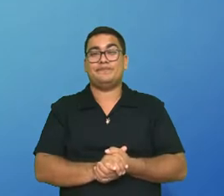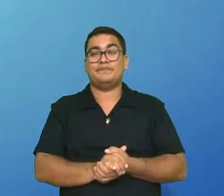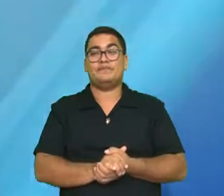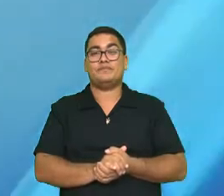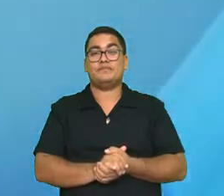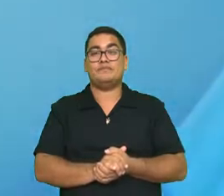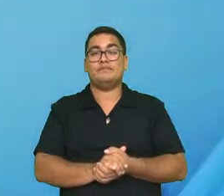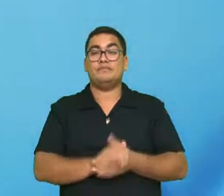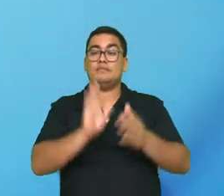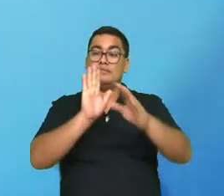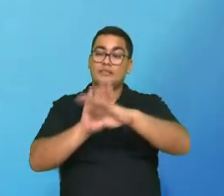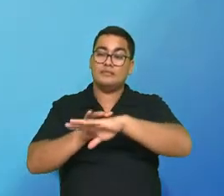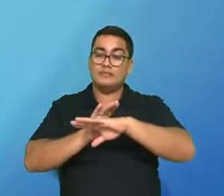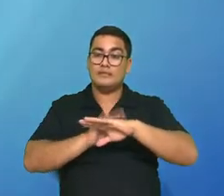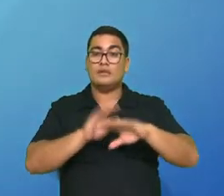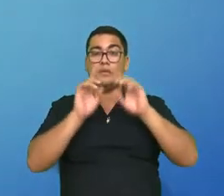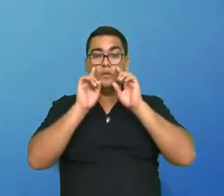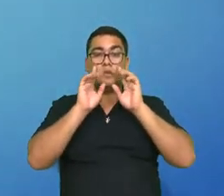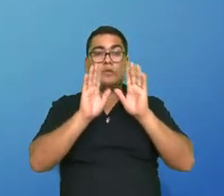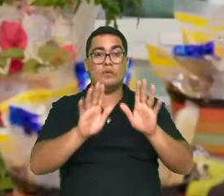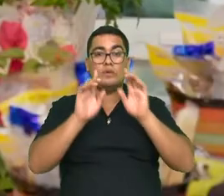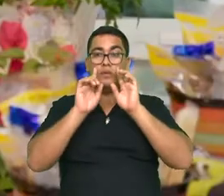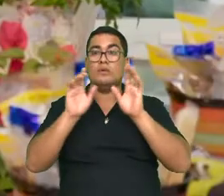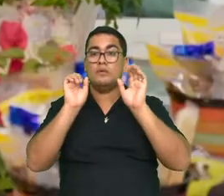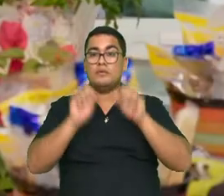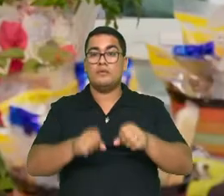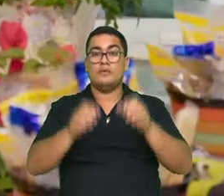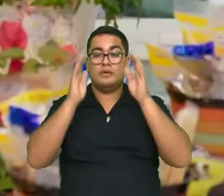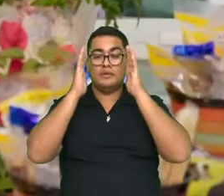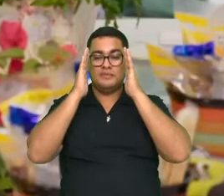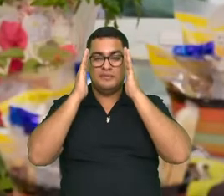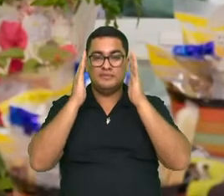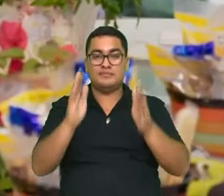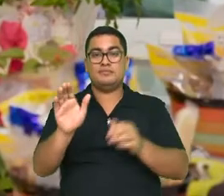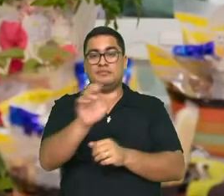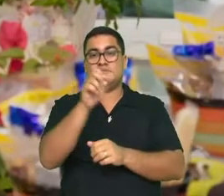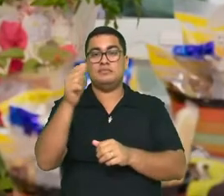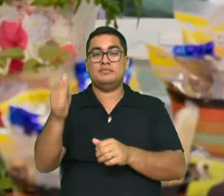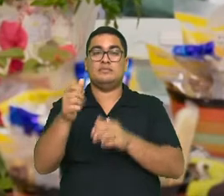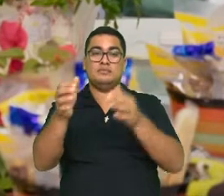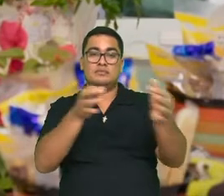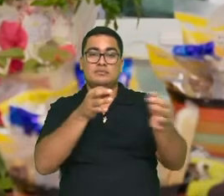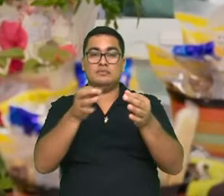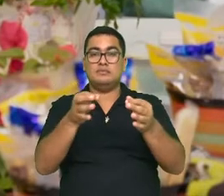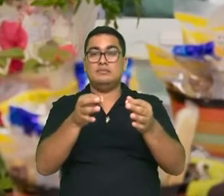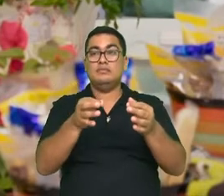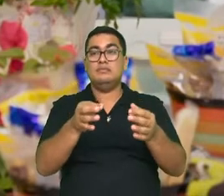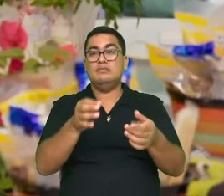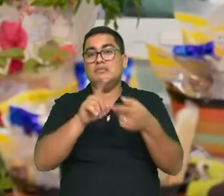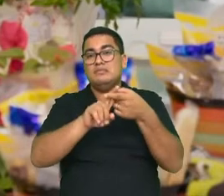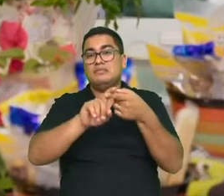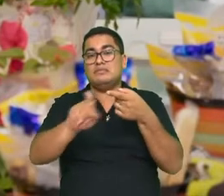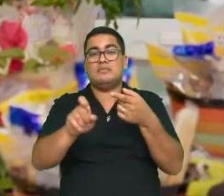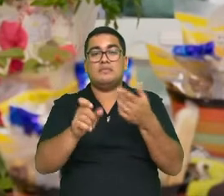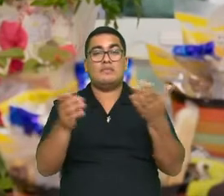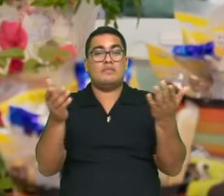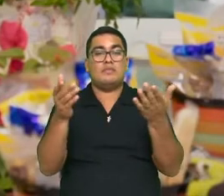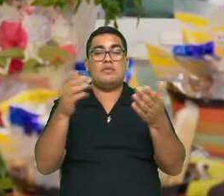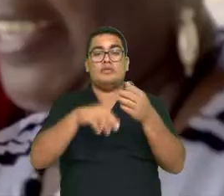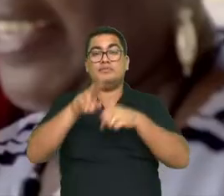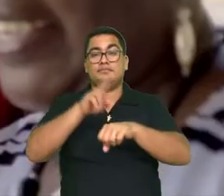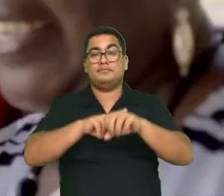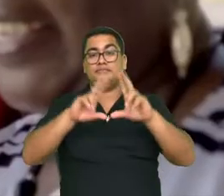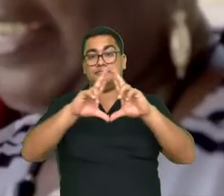los llamados a prevenir sean atendidos. En otro orden mencionó que en menos de un mes se han establecido a nivel